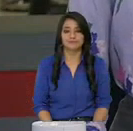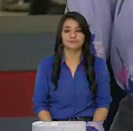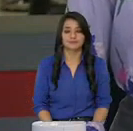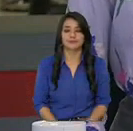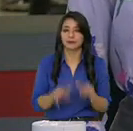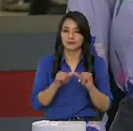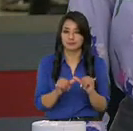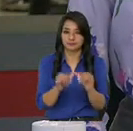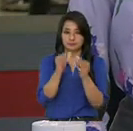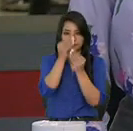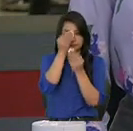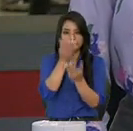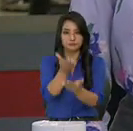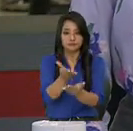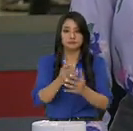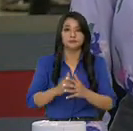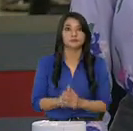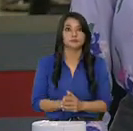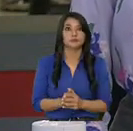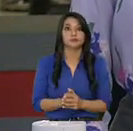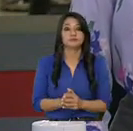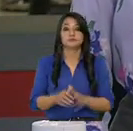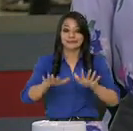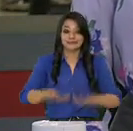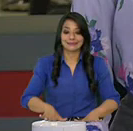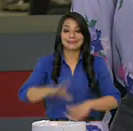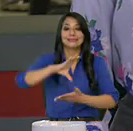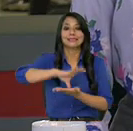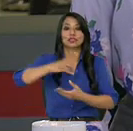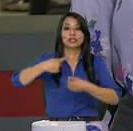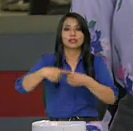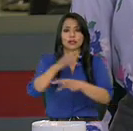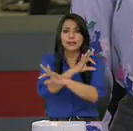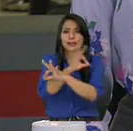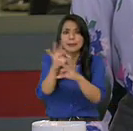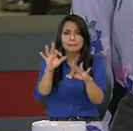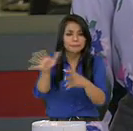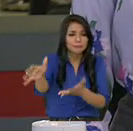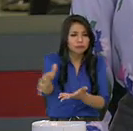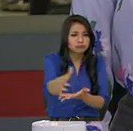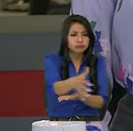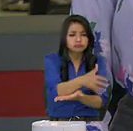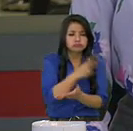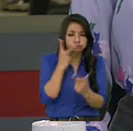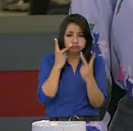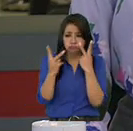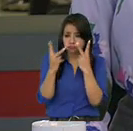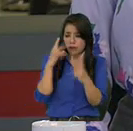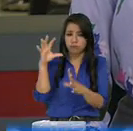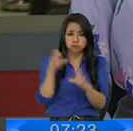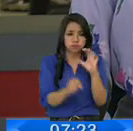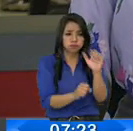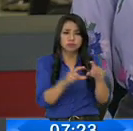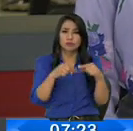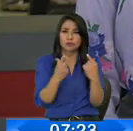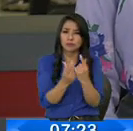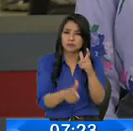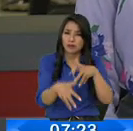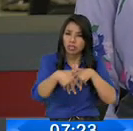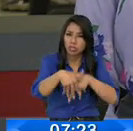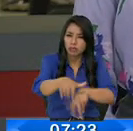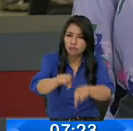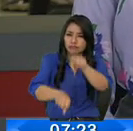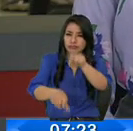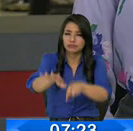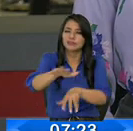Continuamos con más información. Operativo de limpieza en el centro de Quito dejó en evidencia la violencia y destrucción con la que grupos de manifestantes han actuado durante